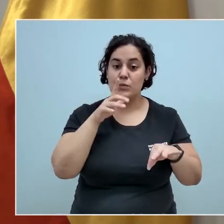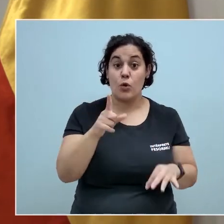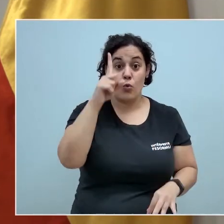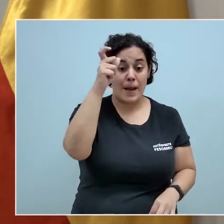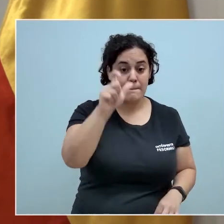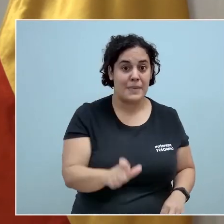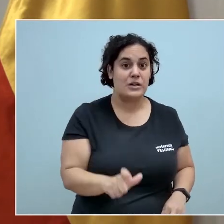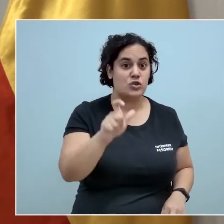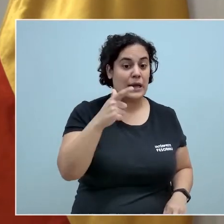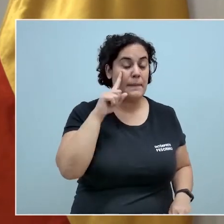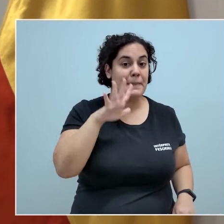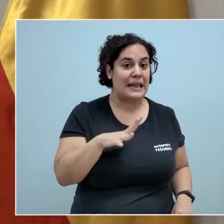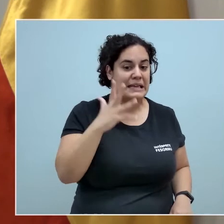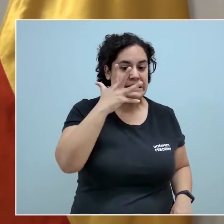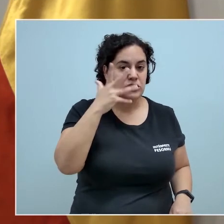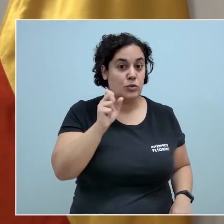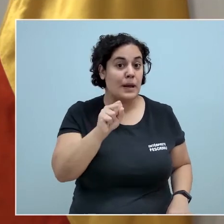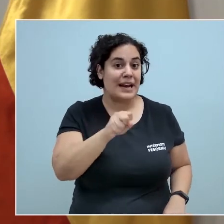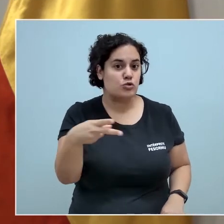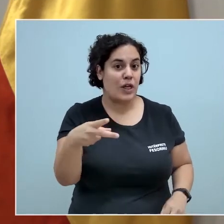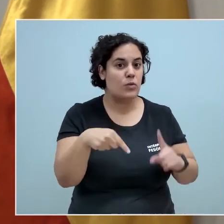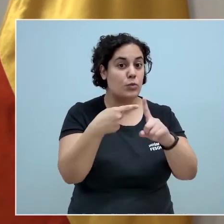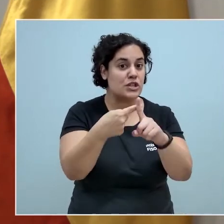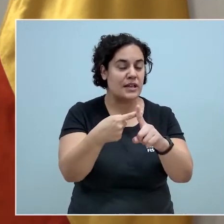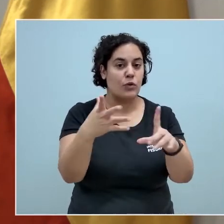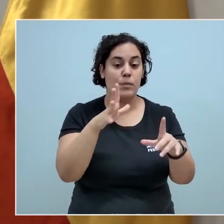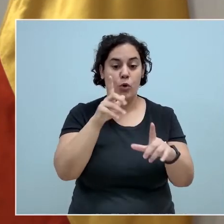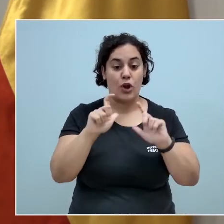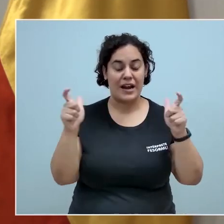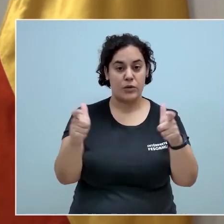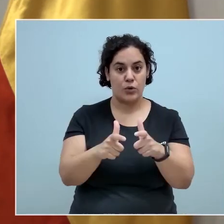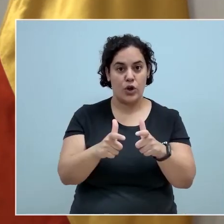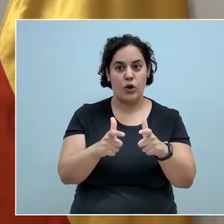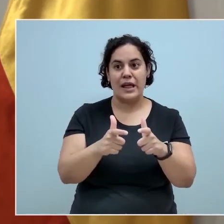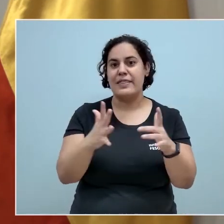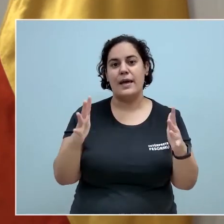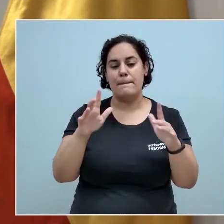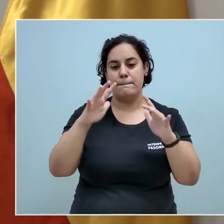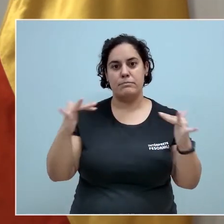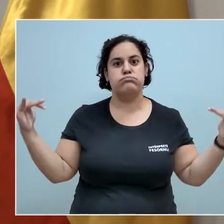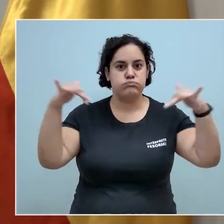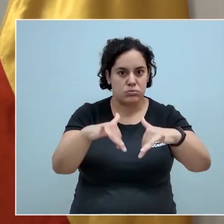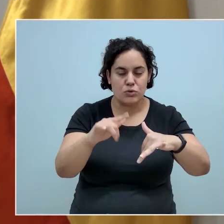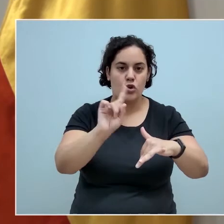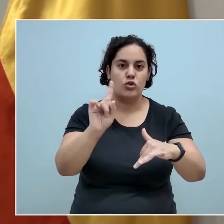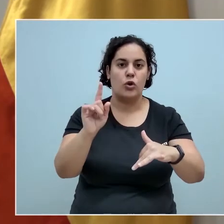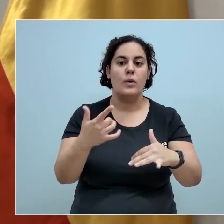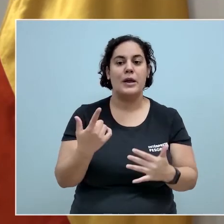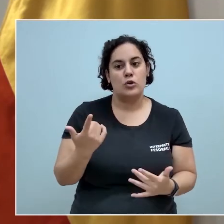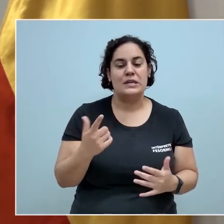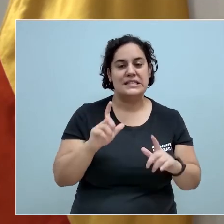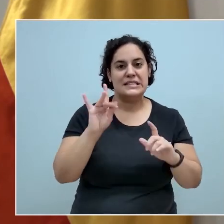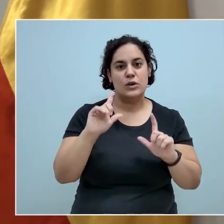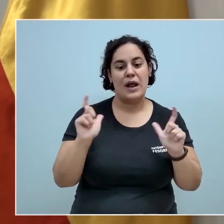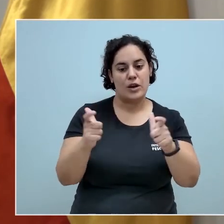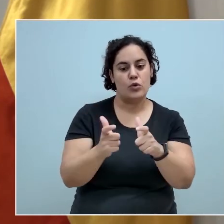ahí, en principio, que ha resultado positiva y que había estado en una reunión no multitudinaria, pero sí una reunión con gente. Estamos intentando